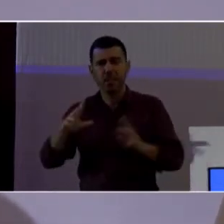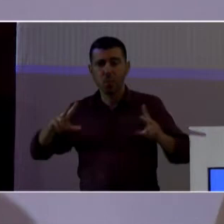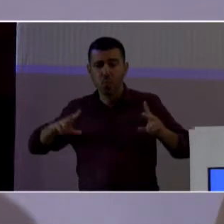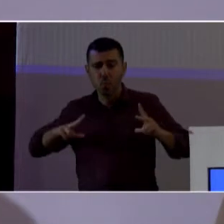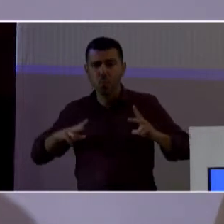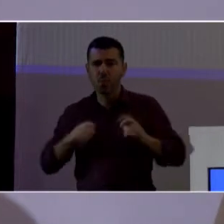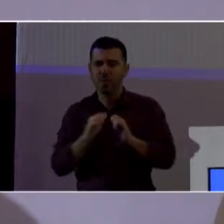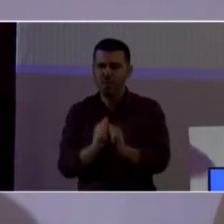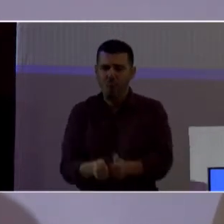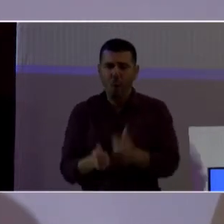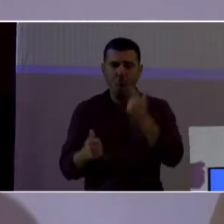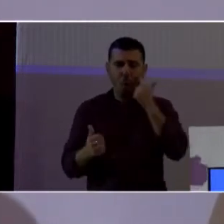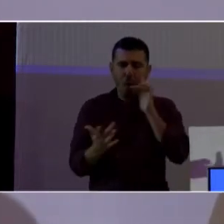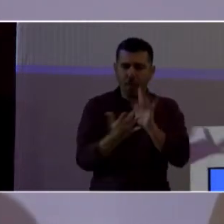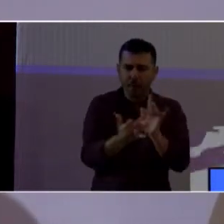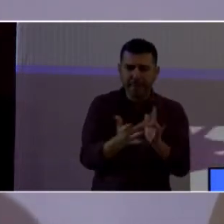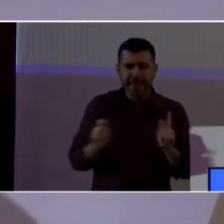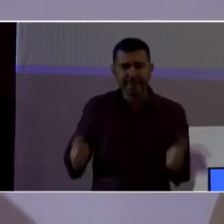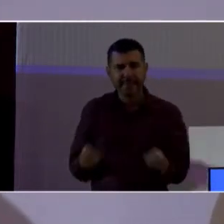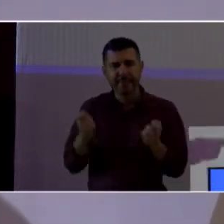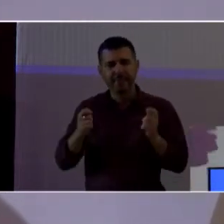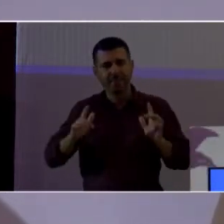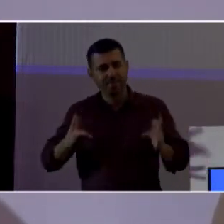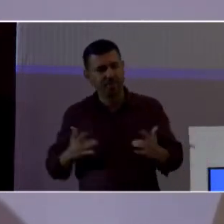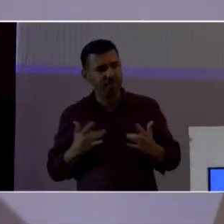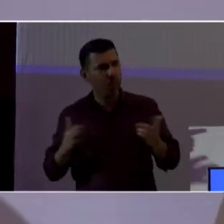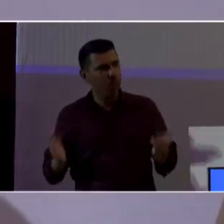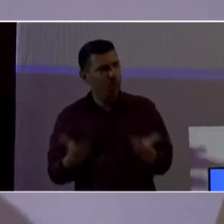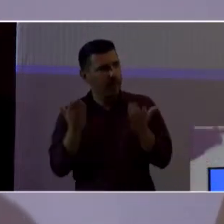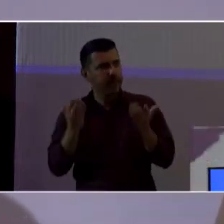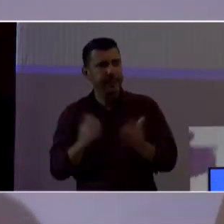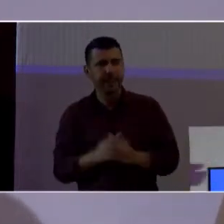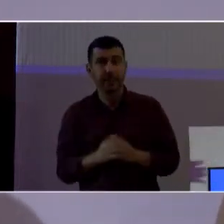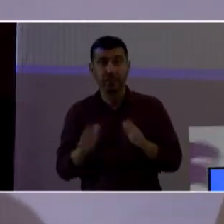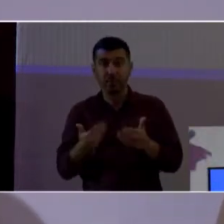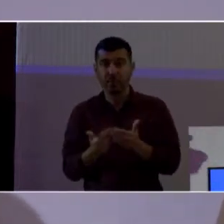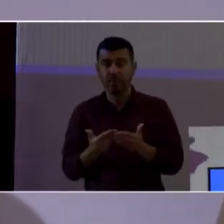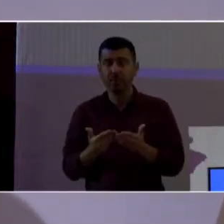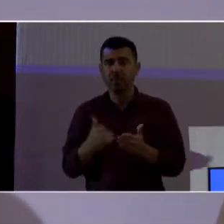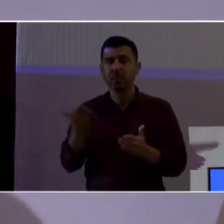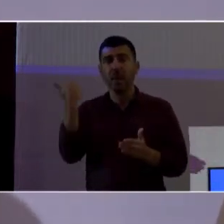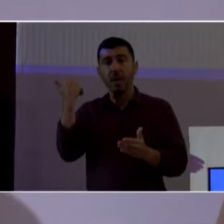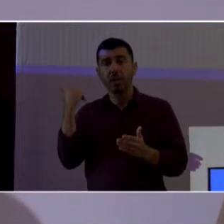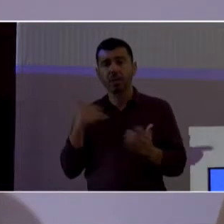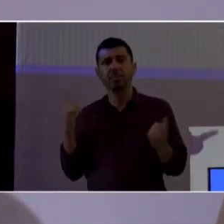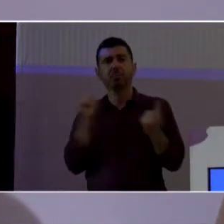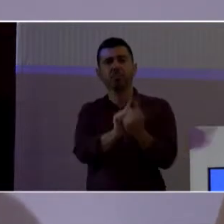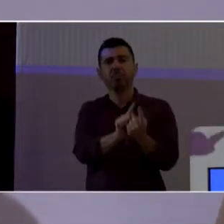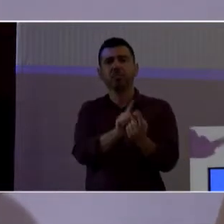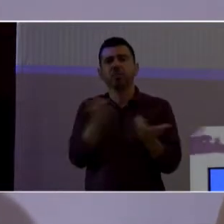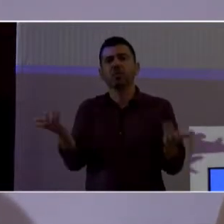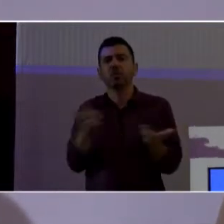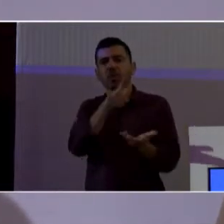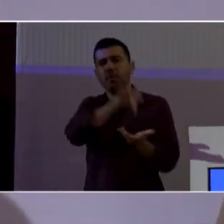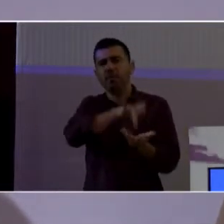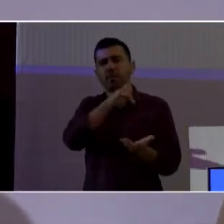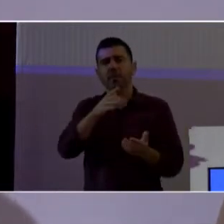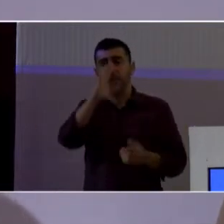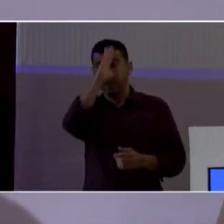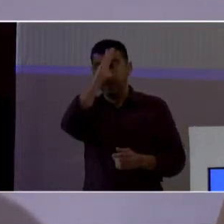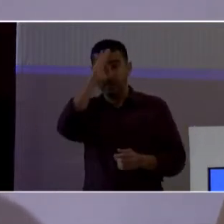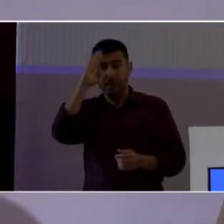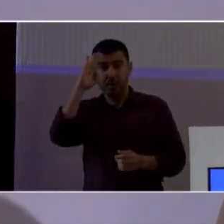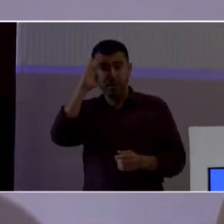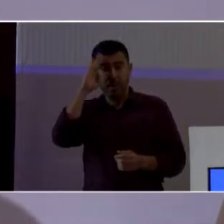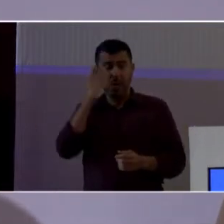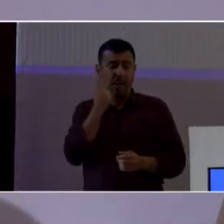del turismo, el turismo comunitario, el turismo de aventura. Hace poco estuvimos aquí en el encuentro en San Gil de los excombatientes, cómo pueden ver sus